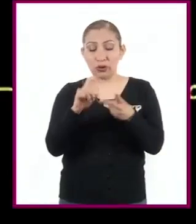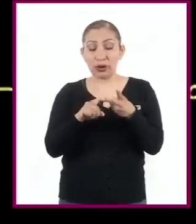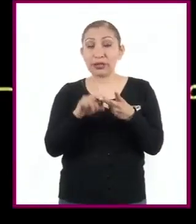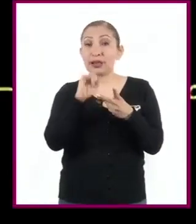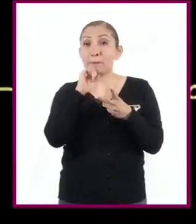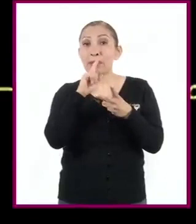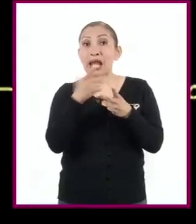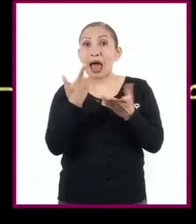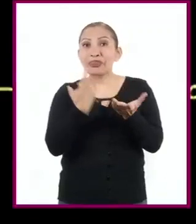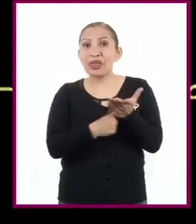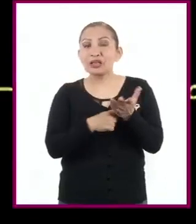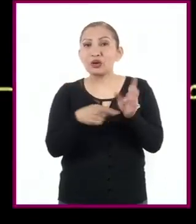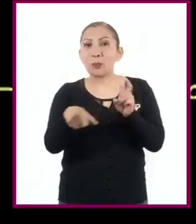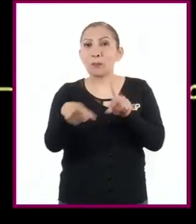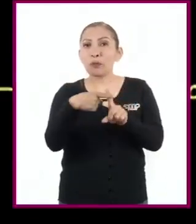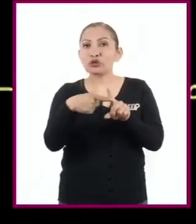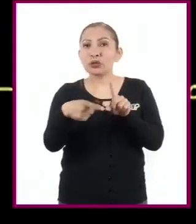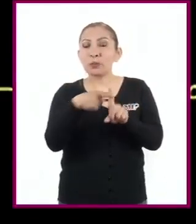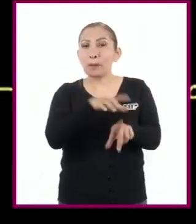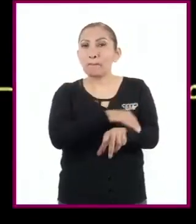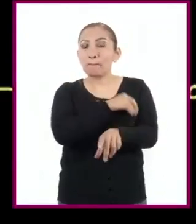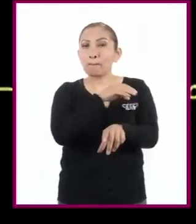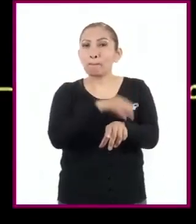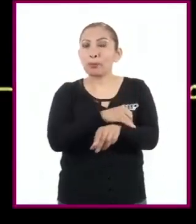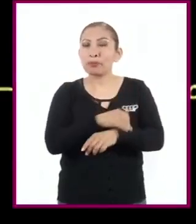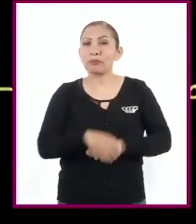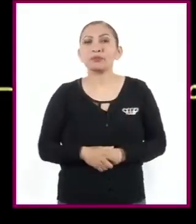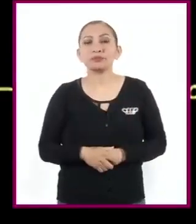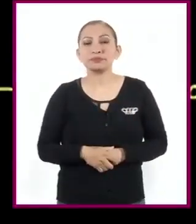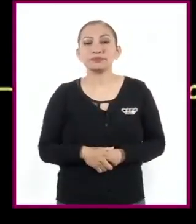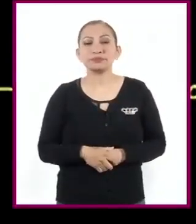y cargado positivamente.